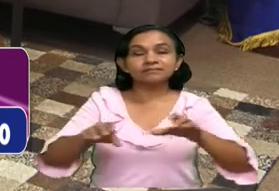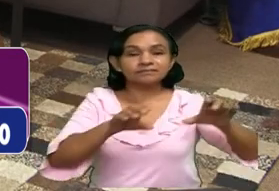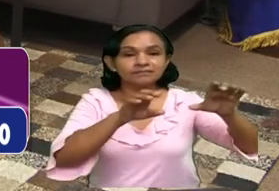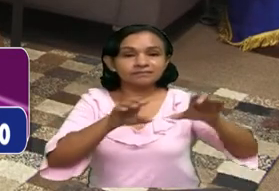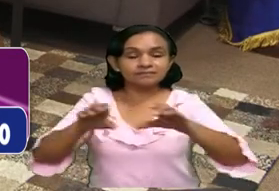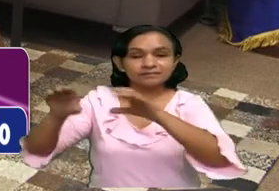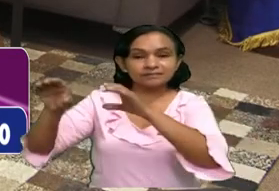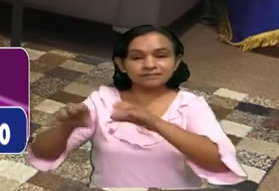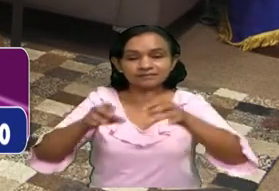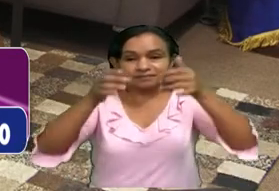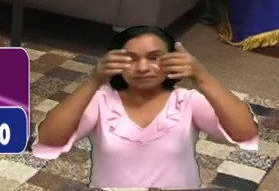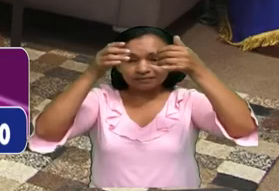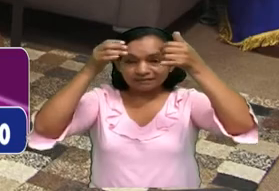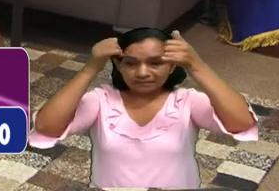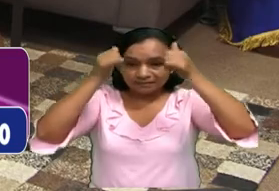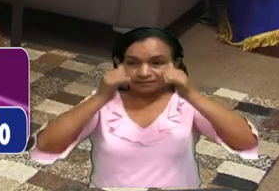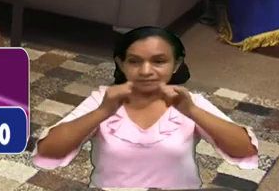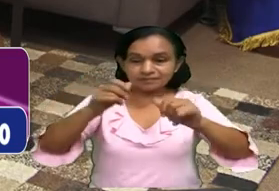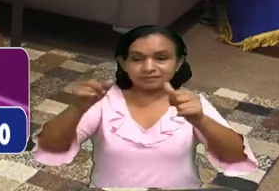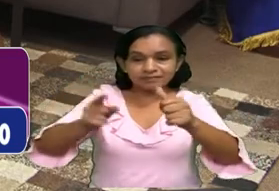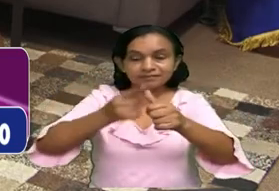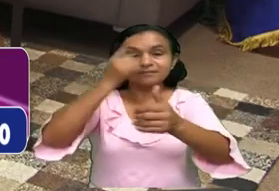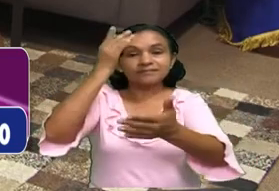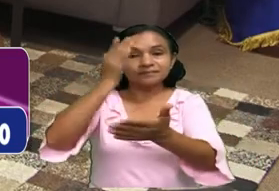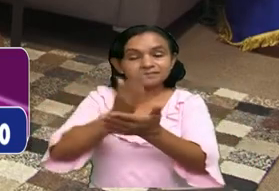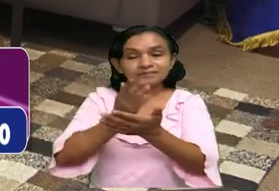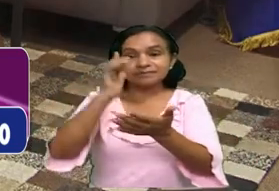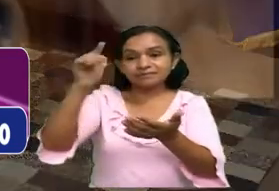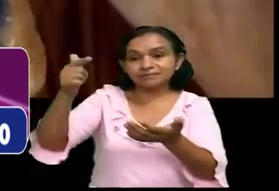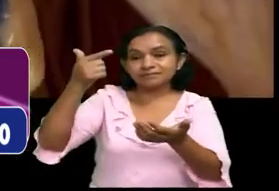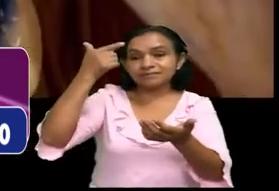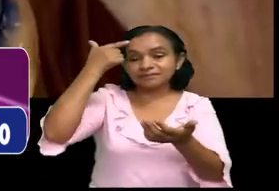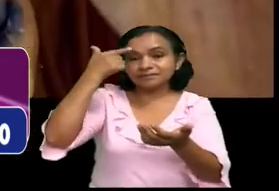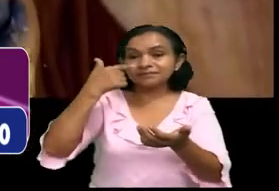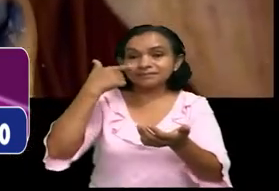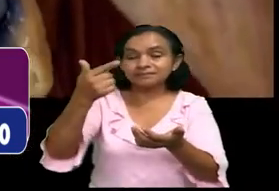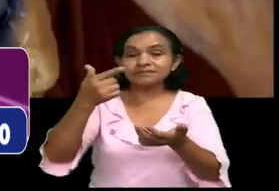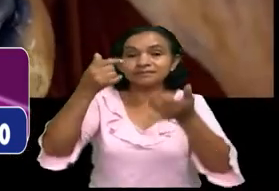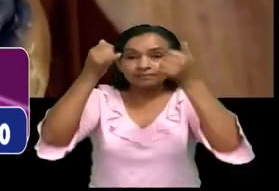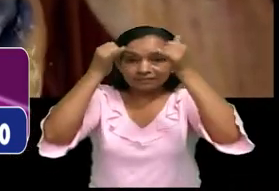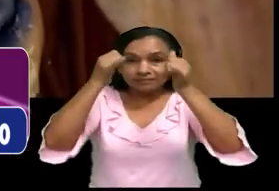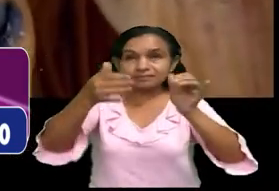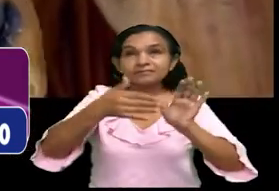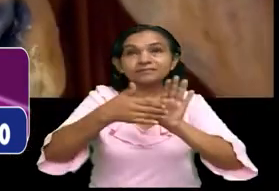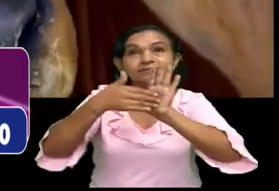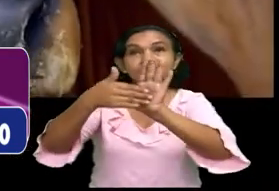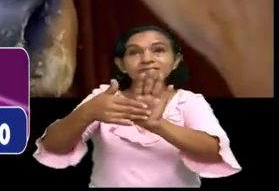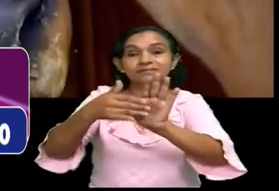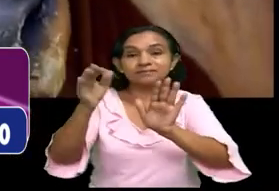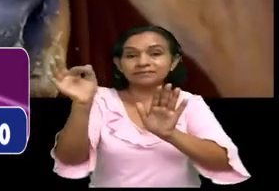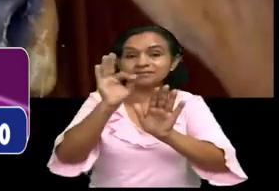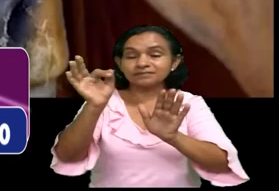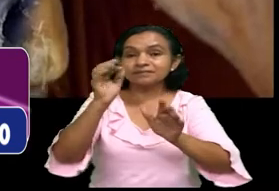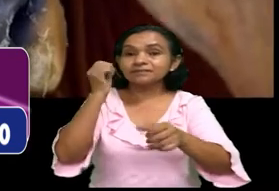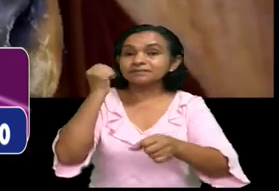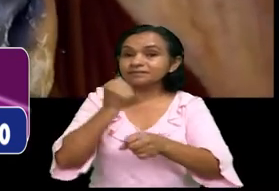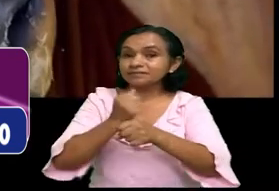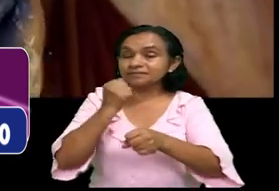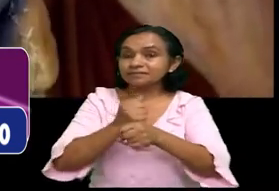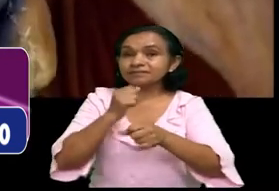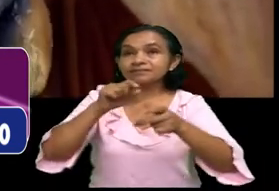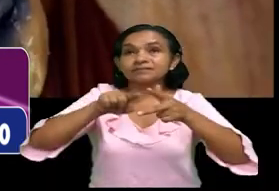la ganadería, pero primera vez que el gobierno va y le presenta a los ganaderos, esta es la estrategia, ¿verdad?, a